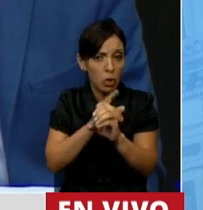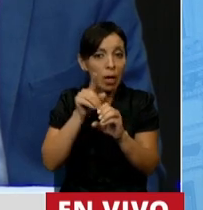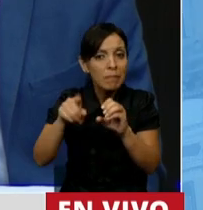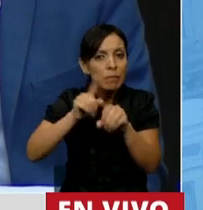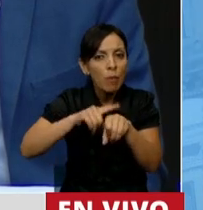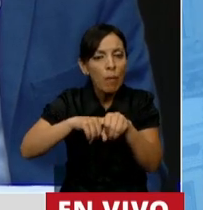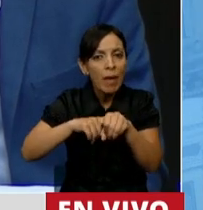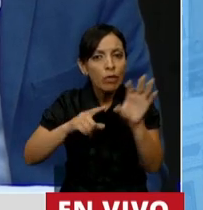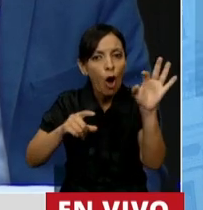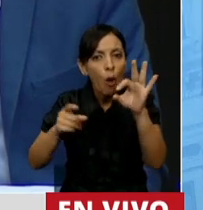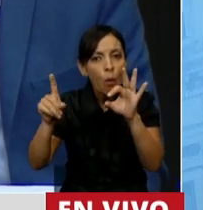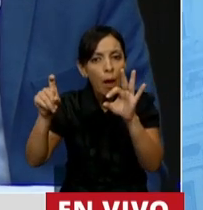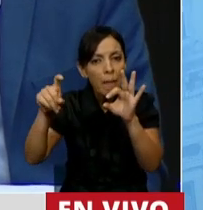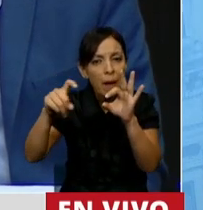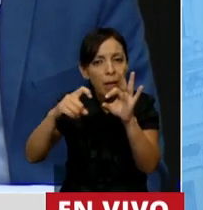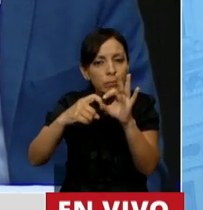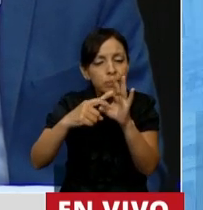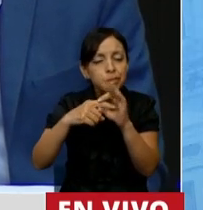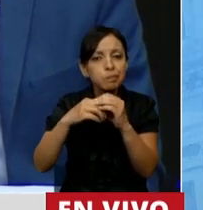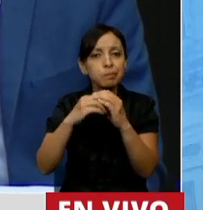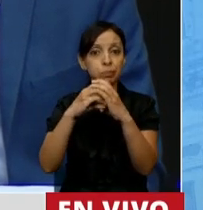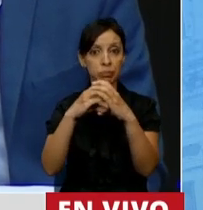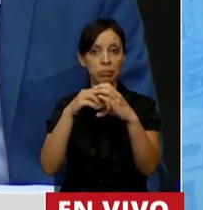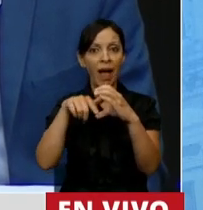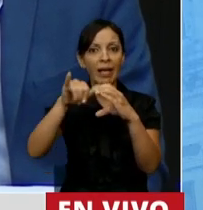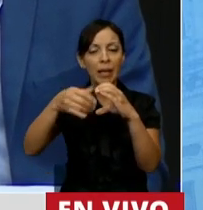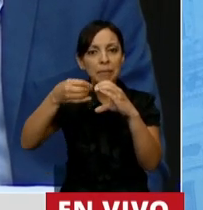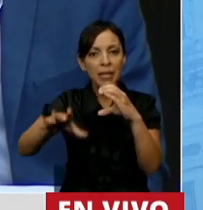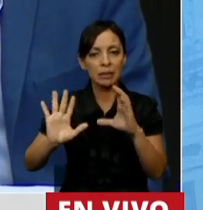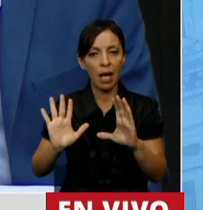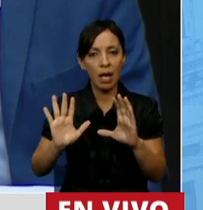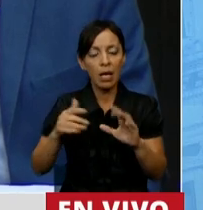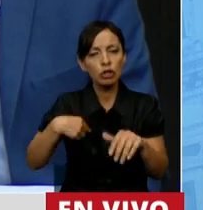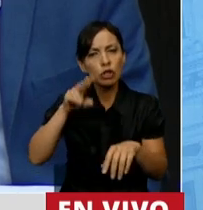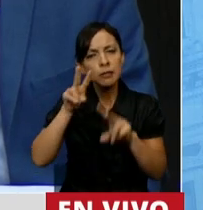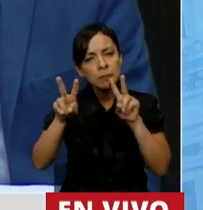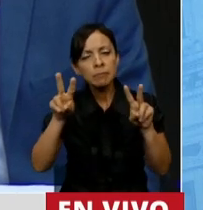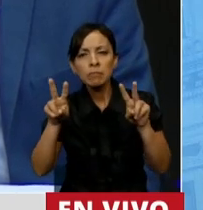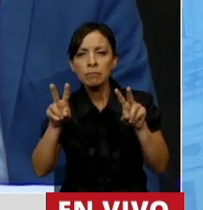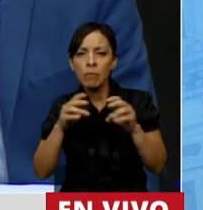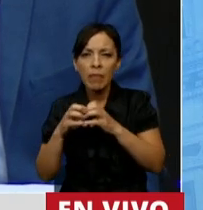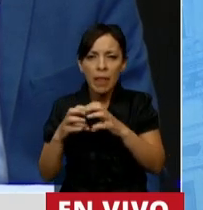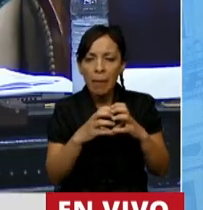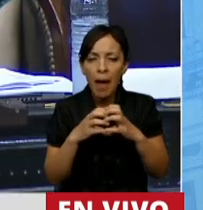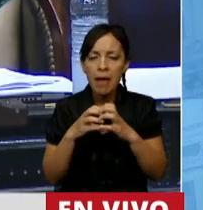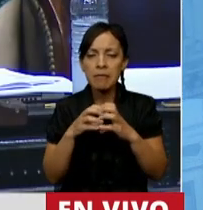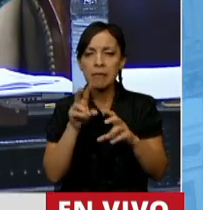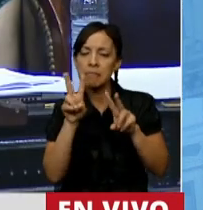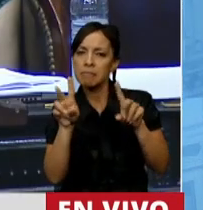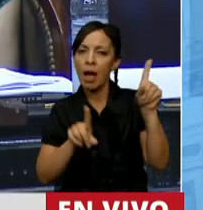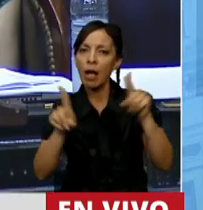en ese momento. A veces he notado que en todos estos días de debate, algunos